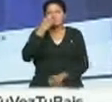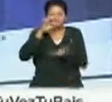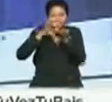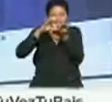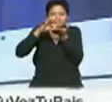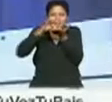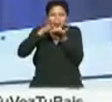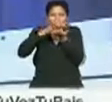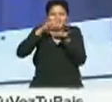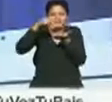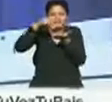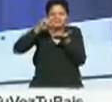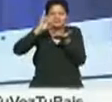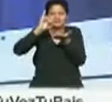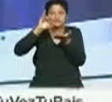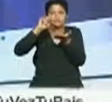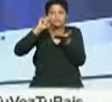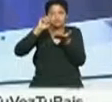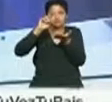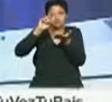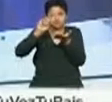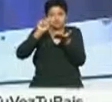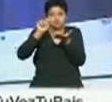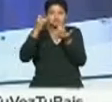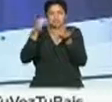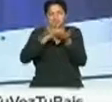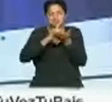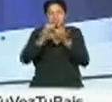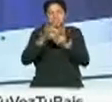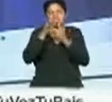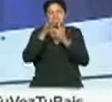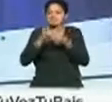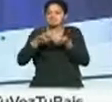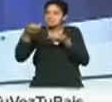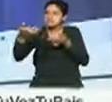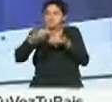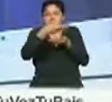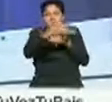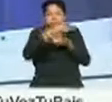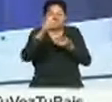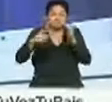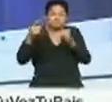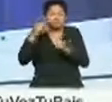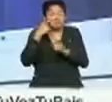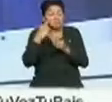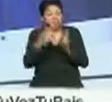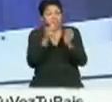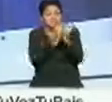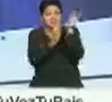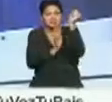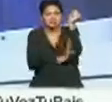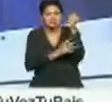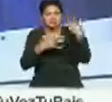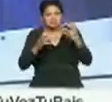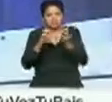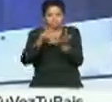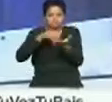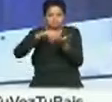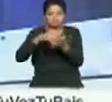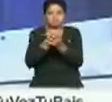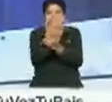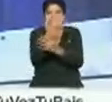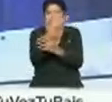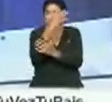la promoción gastronómica de este producto, así como la difusión de los resultados de proyectos de fomento productivo y de gestión